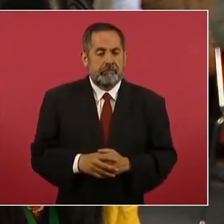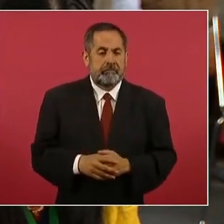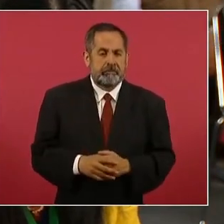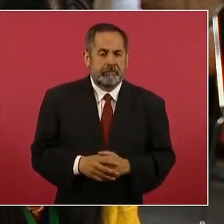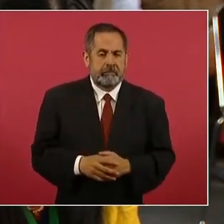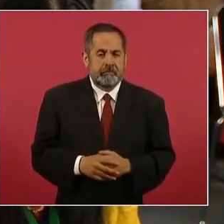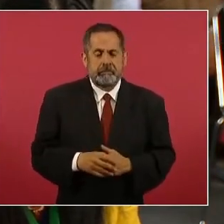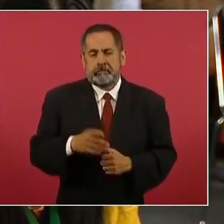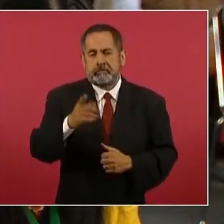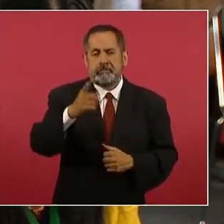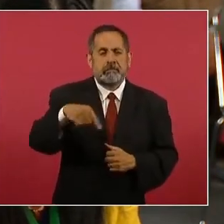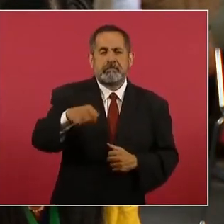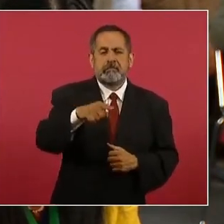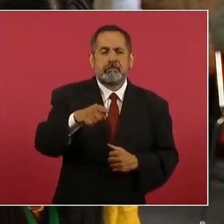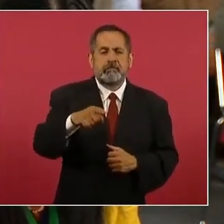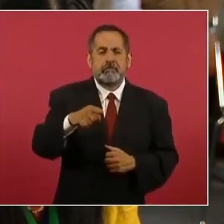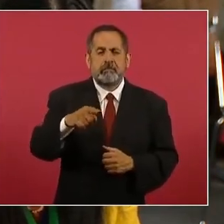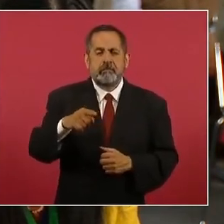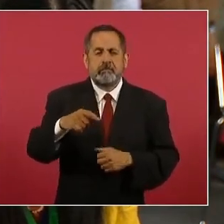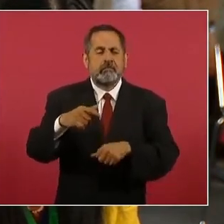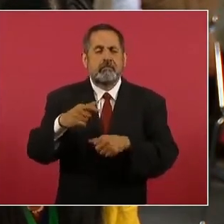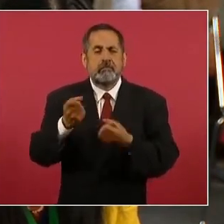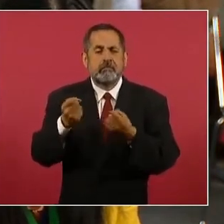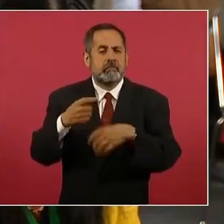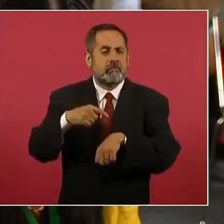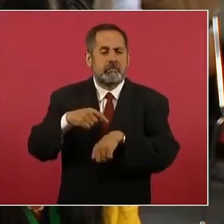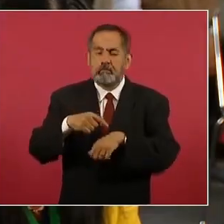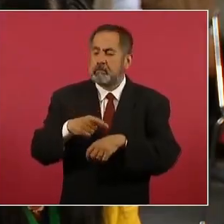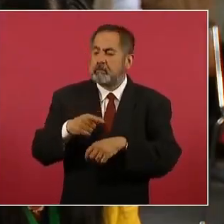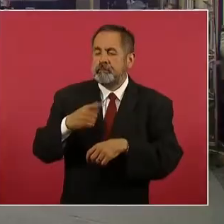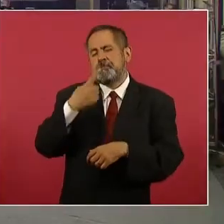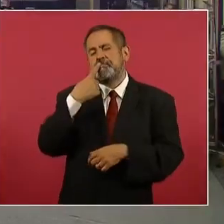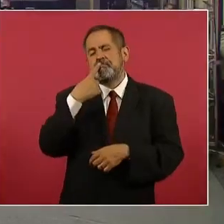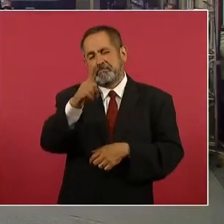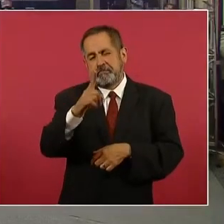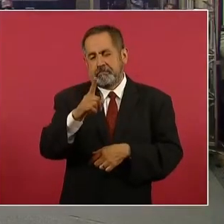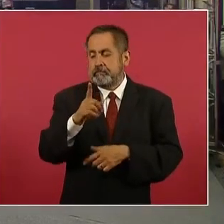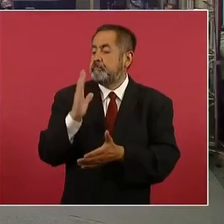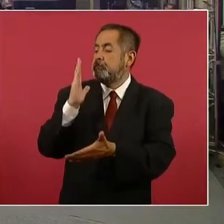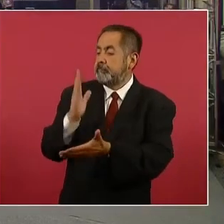las pérdidas de horas hombre, digo, también hay